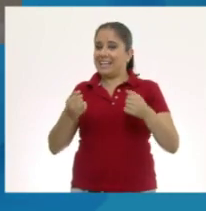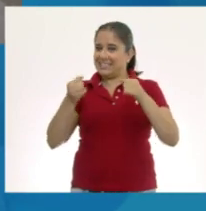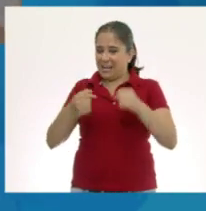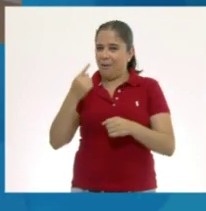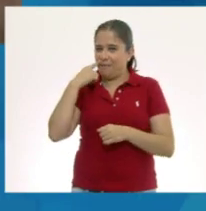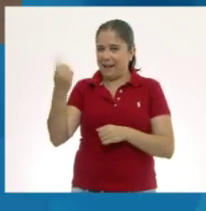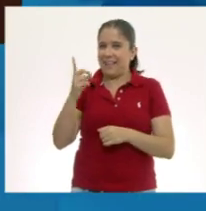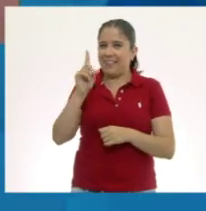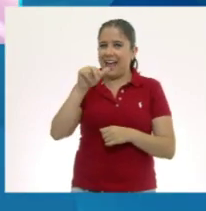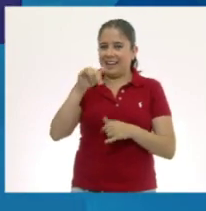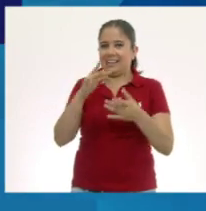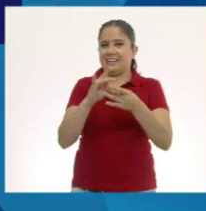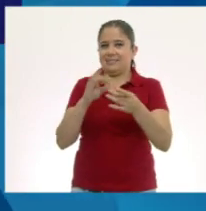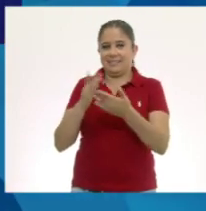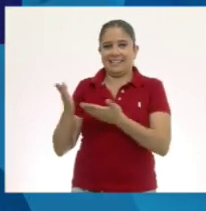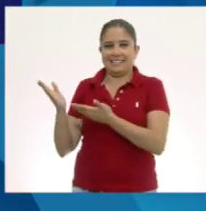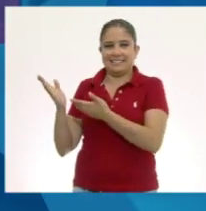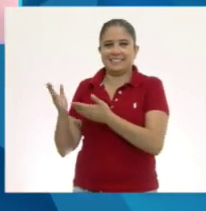puede explicar.